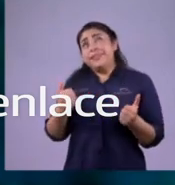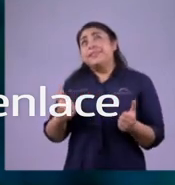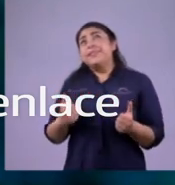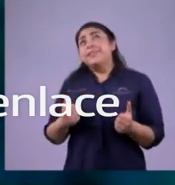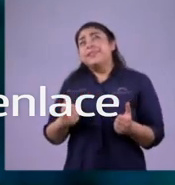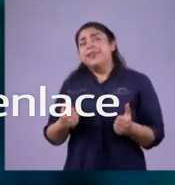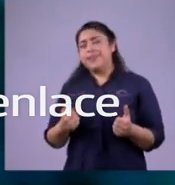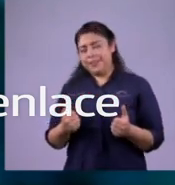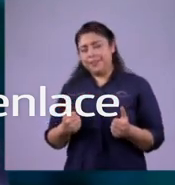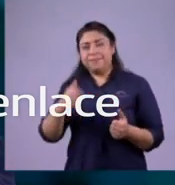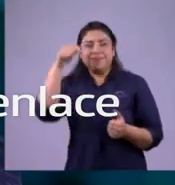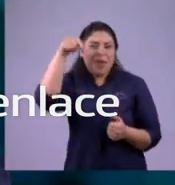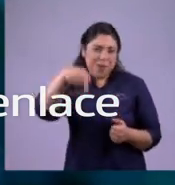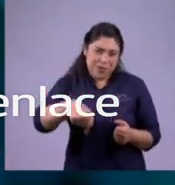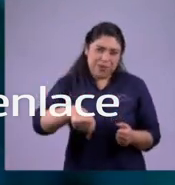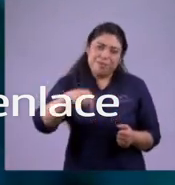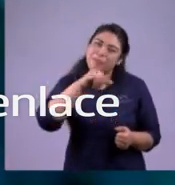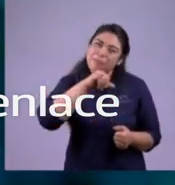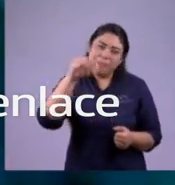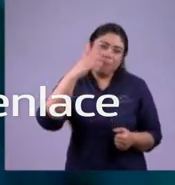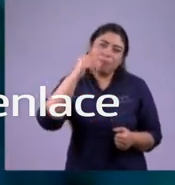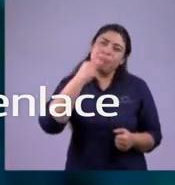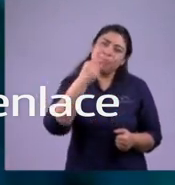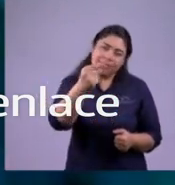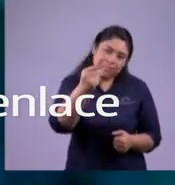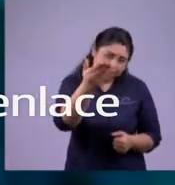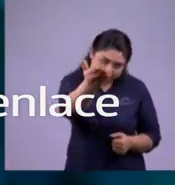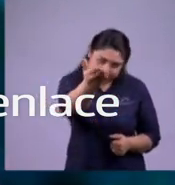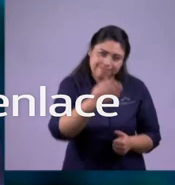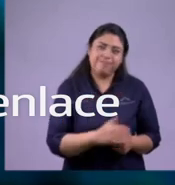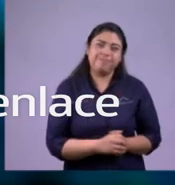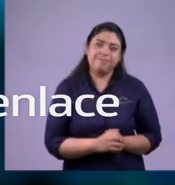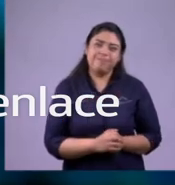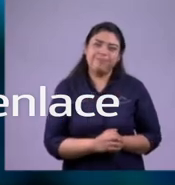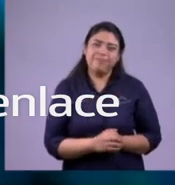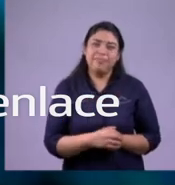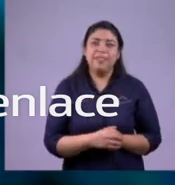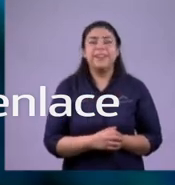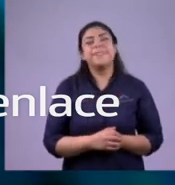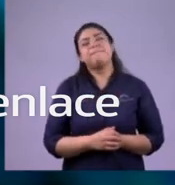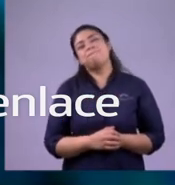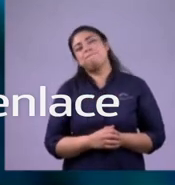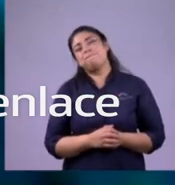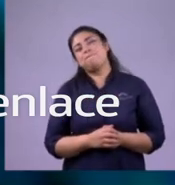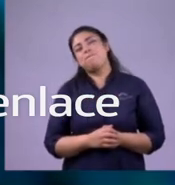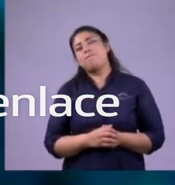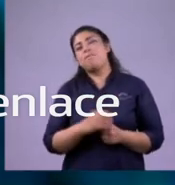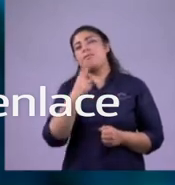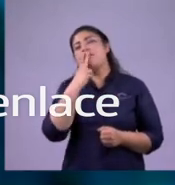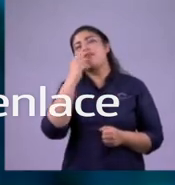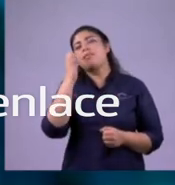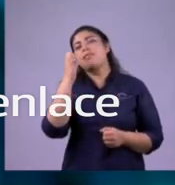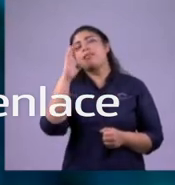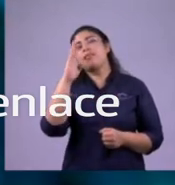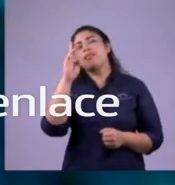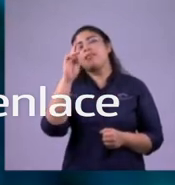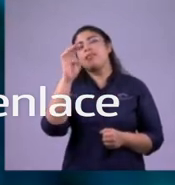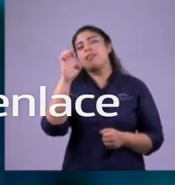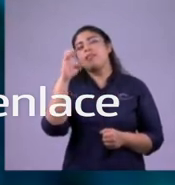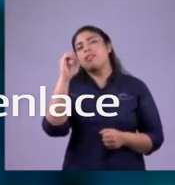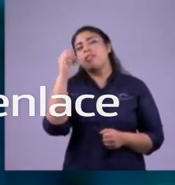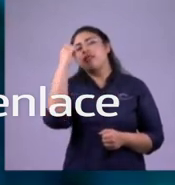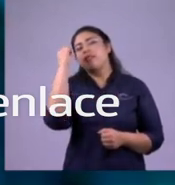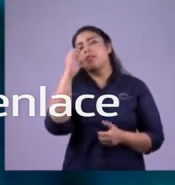dice hoy nosotros podemos quiero leer texto en hebreos capítulo 11 en adelante